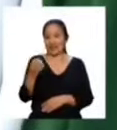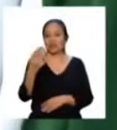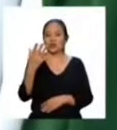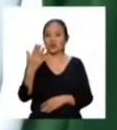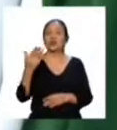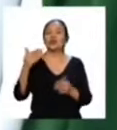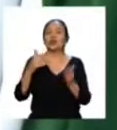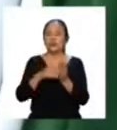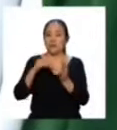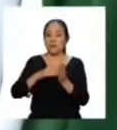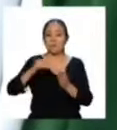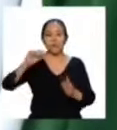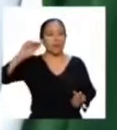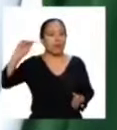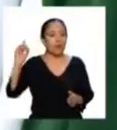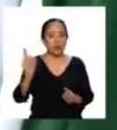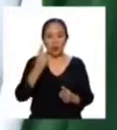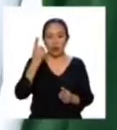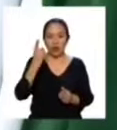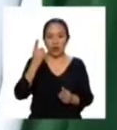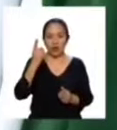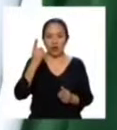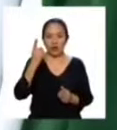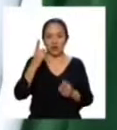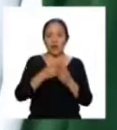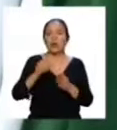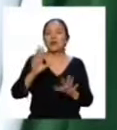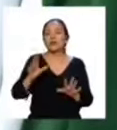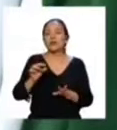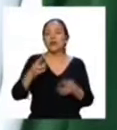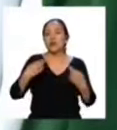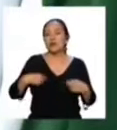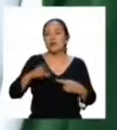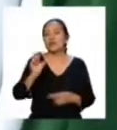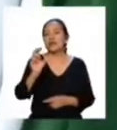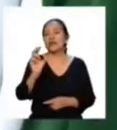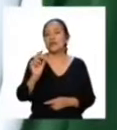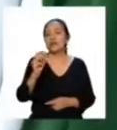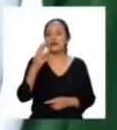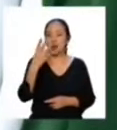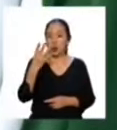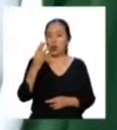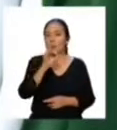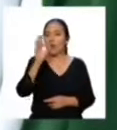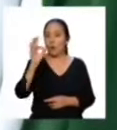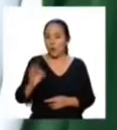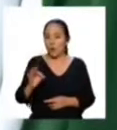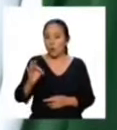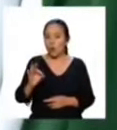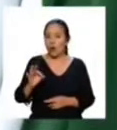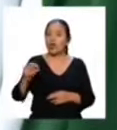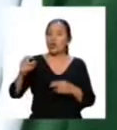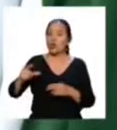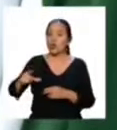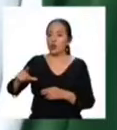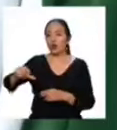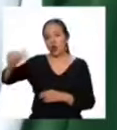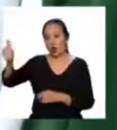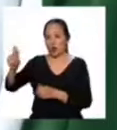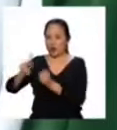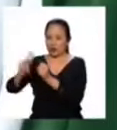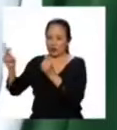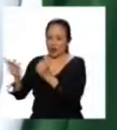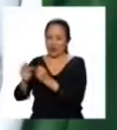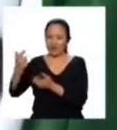millones de dólares, que representa el 34% de la inversión extranjera directa de todo el